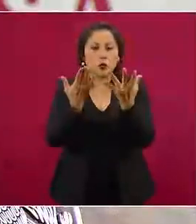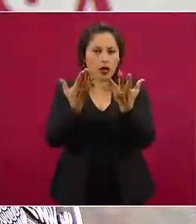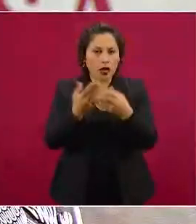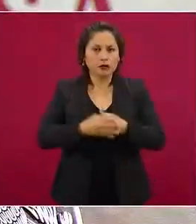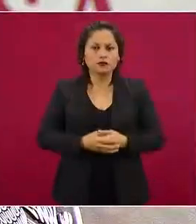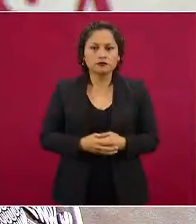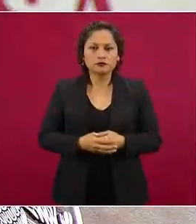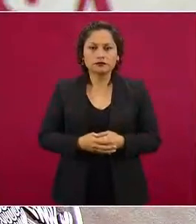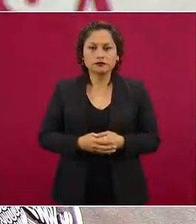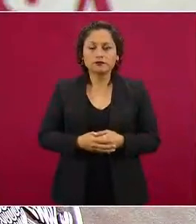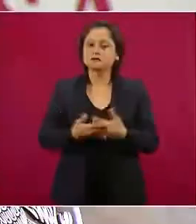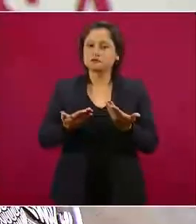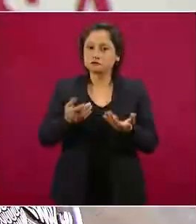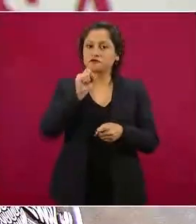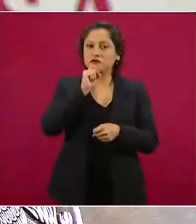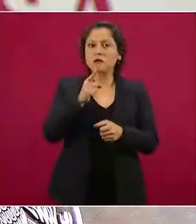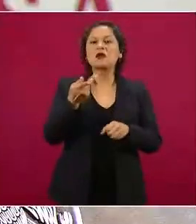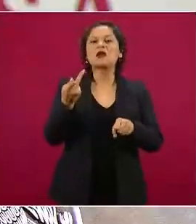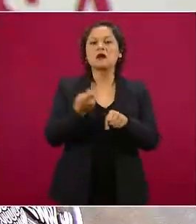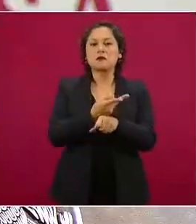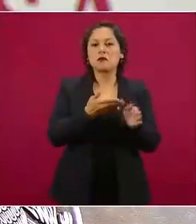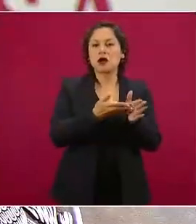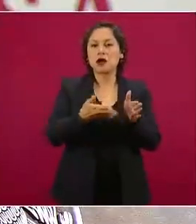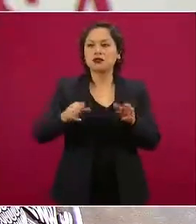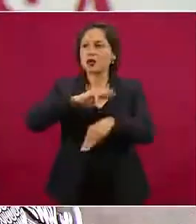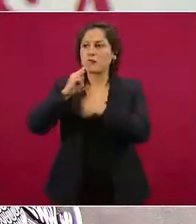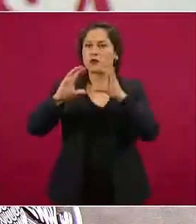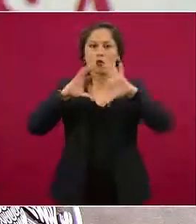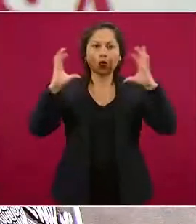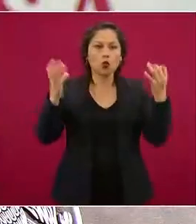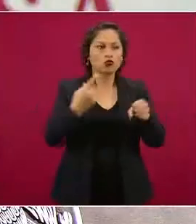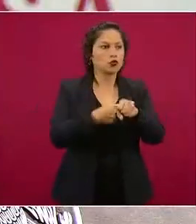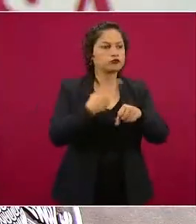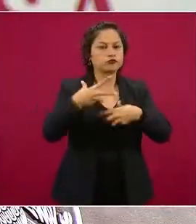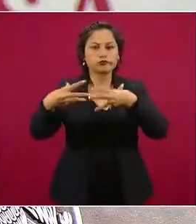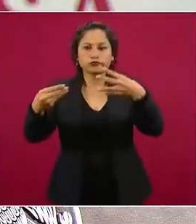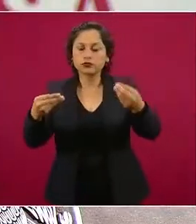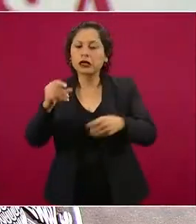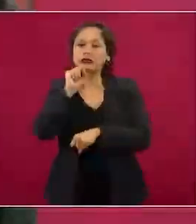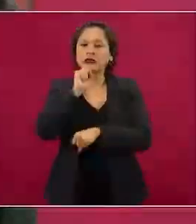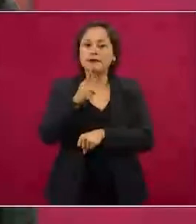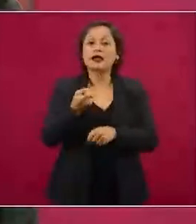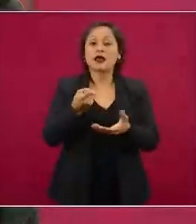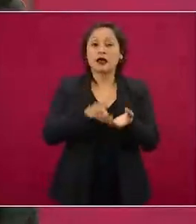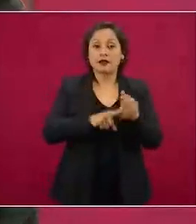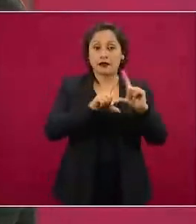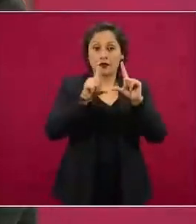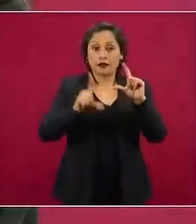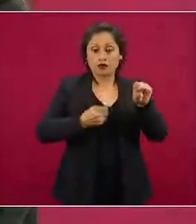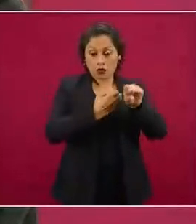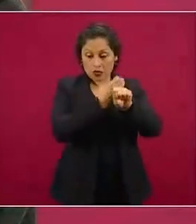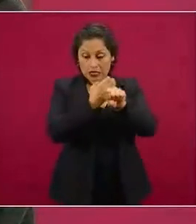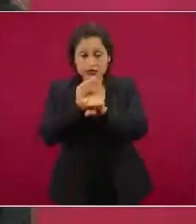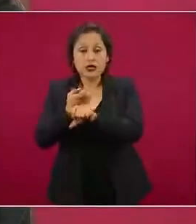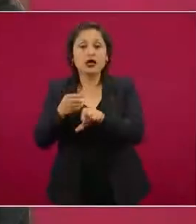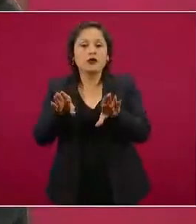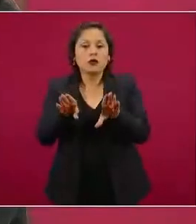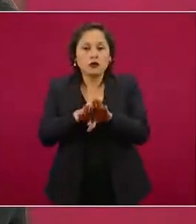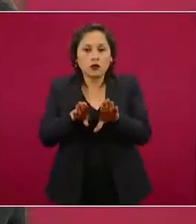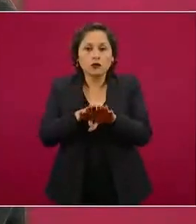el comportamiento de la pandemia, estado por estado, ¿sí?, el semáforo.